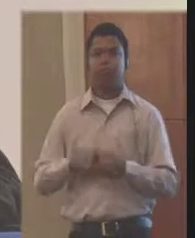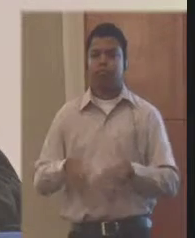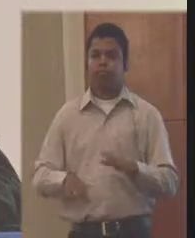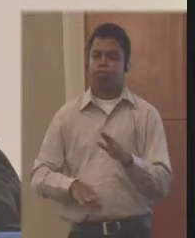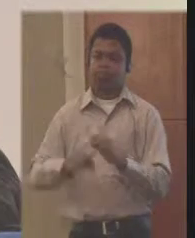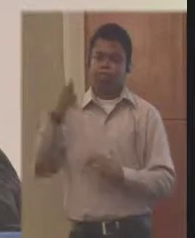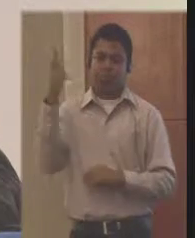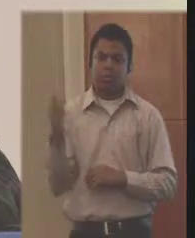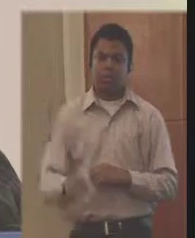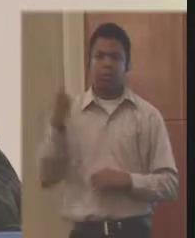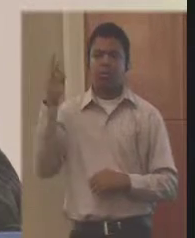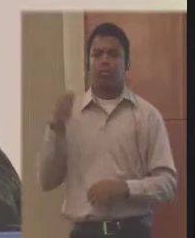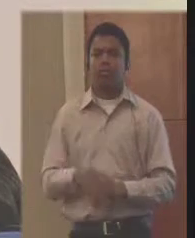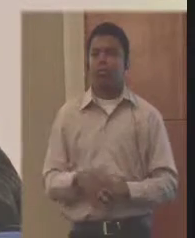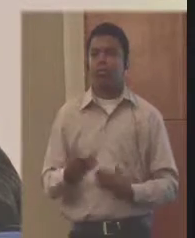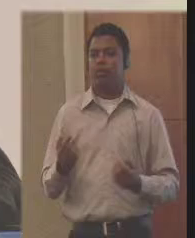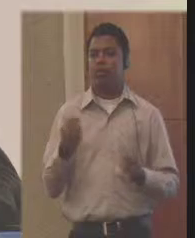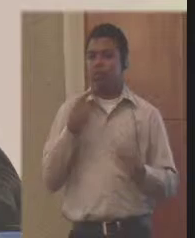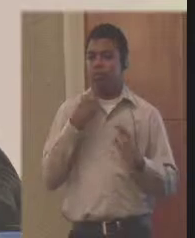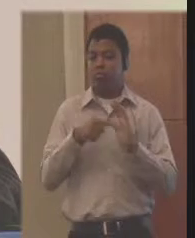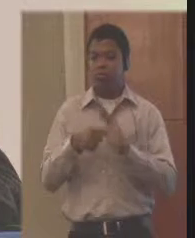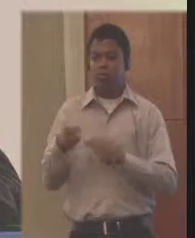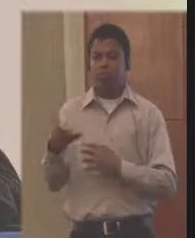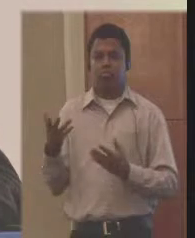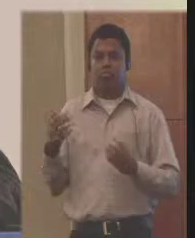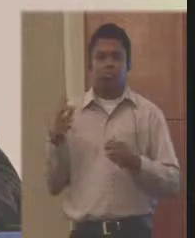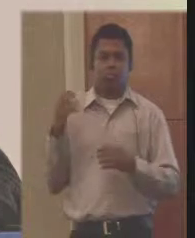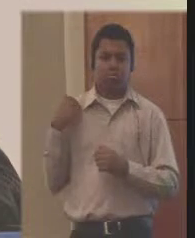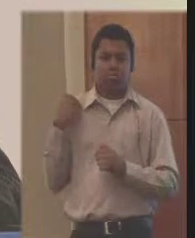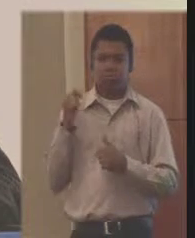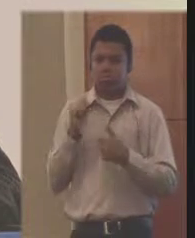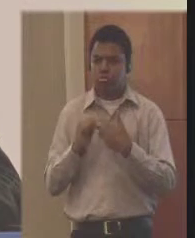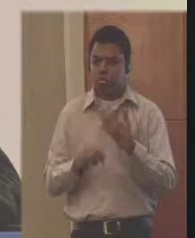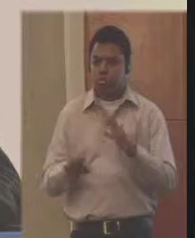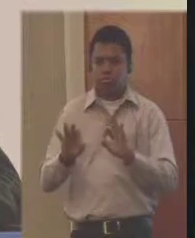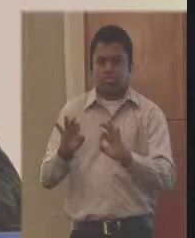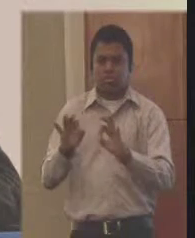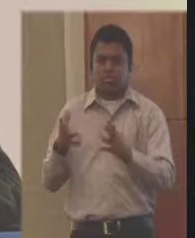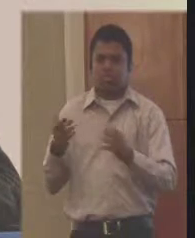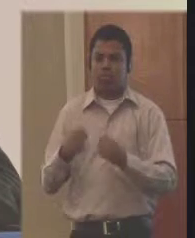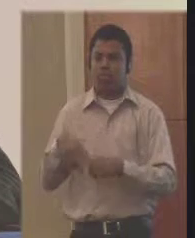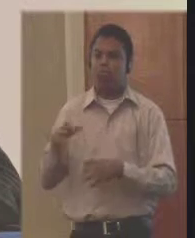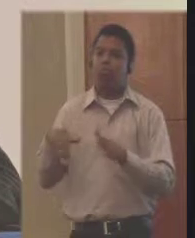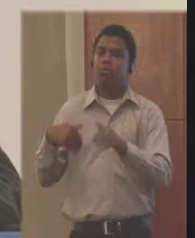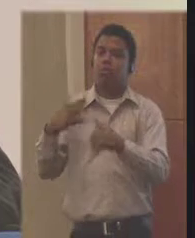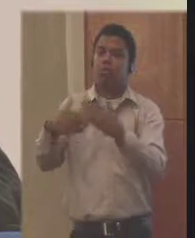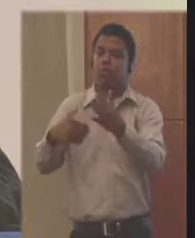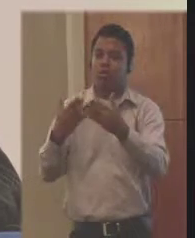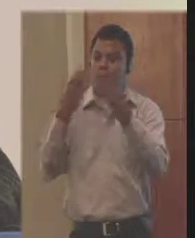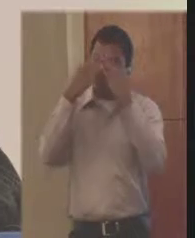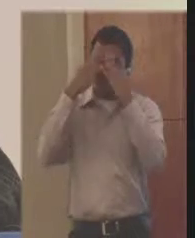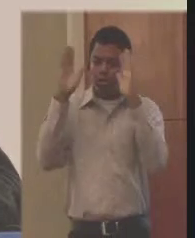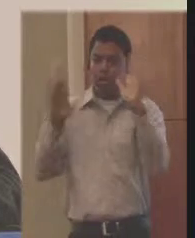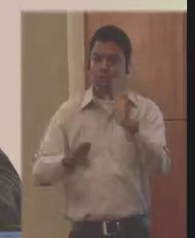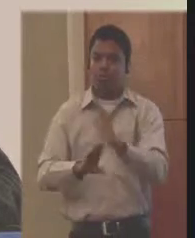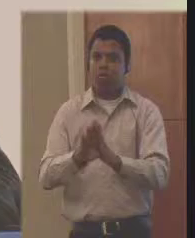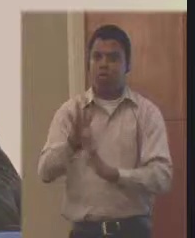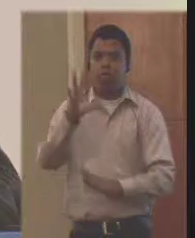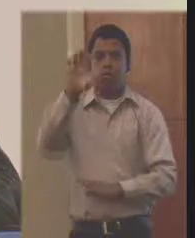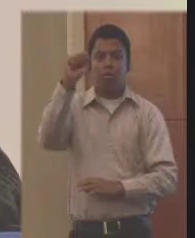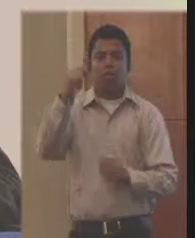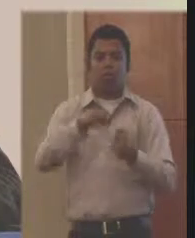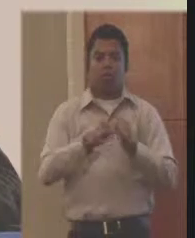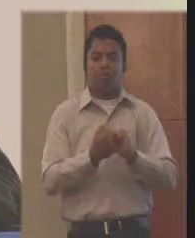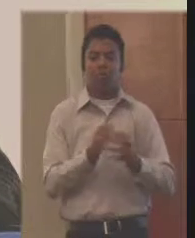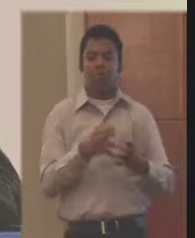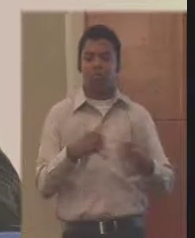cualidades empresariales que pueden ser un norte para la búsqueda de soluciones de problemas como los estamos